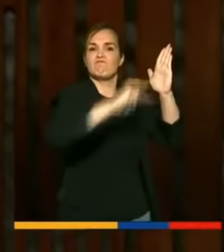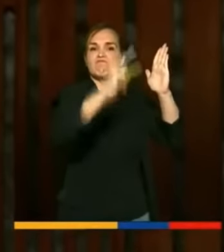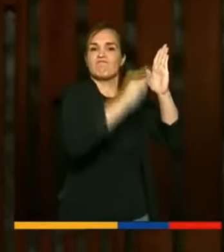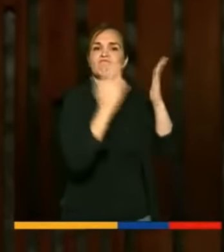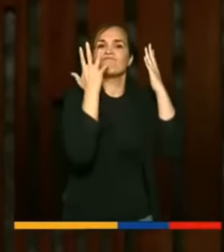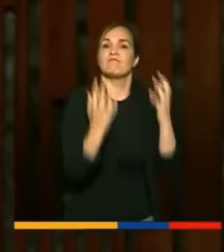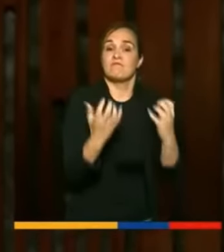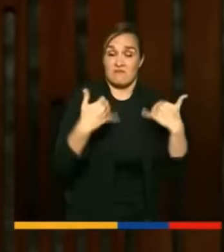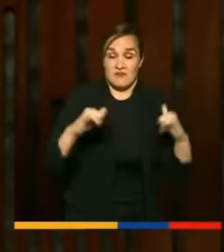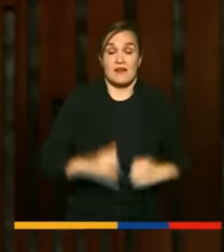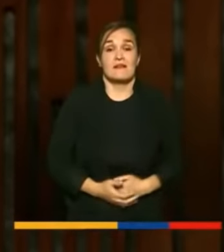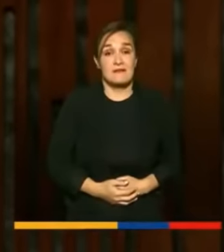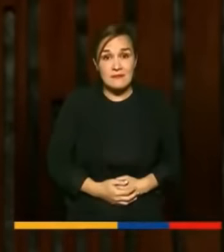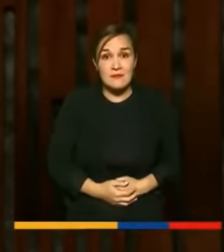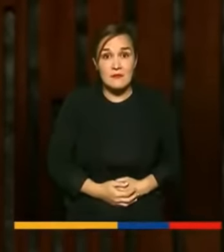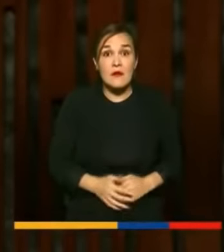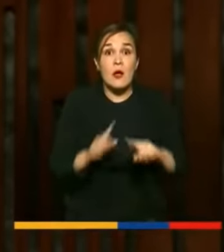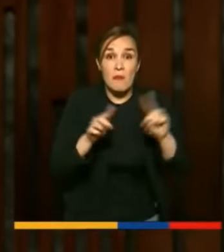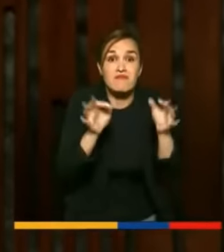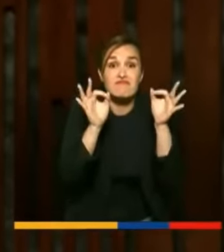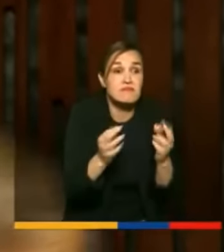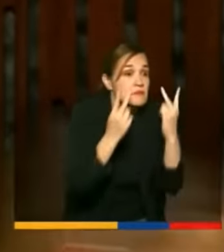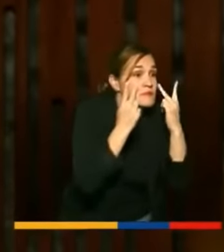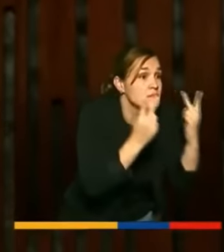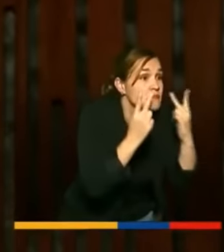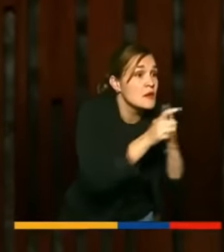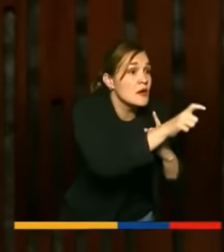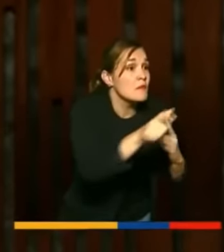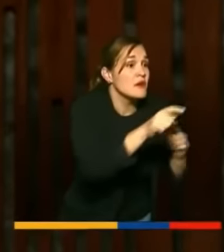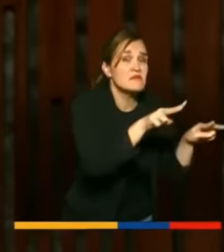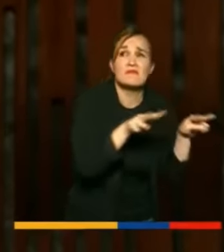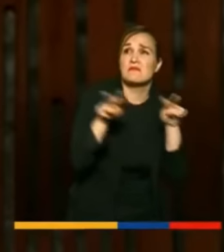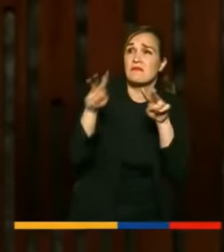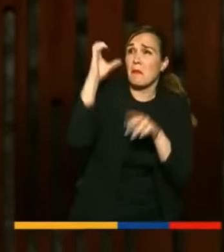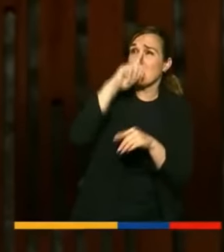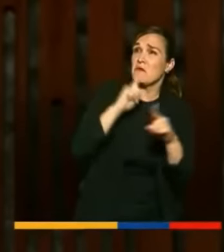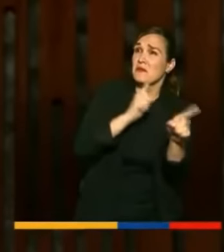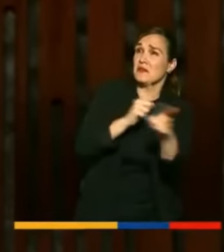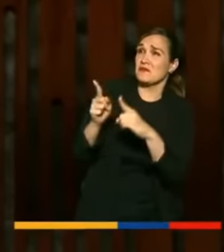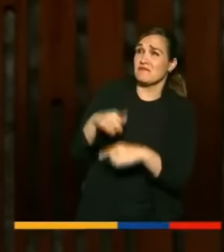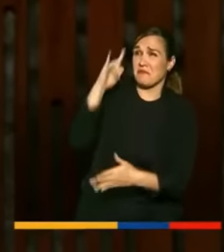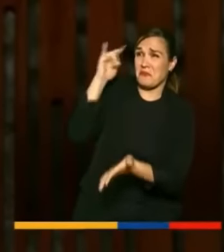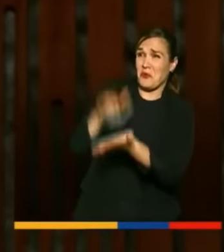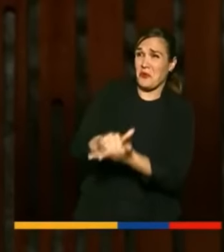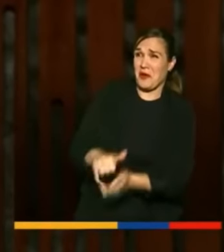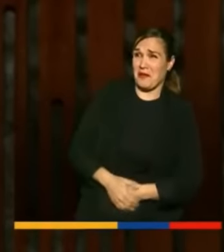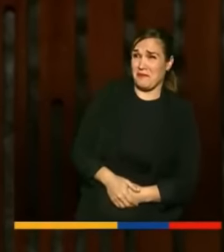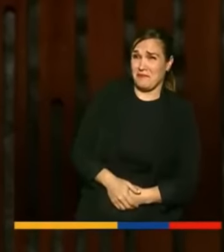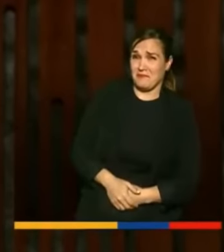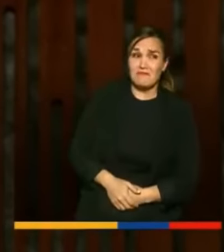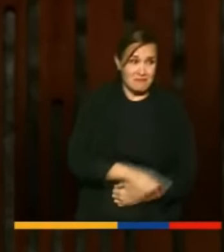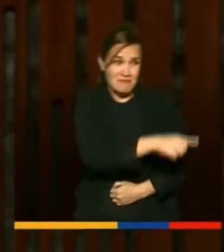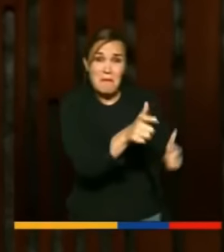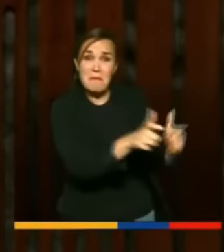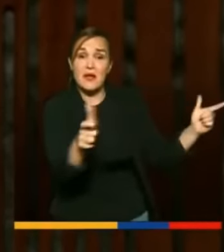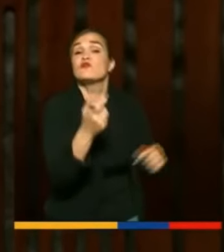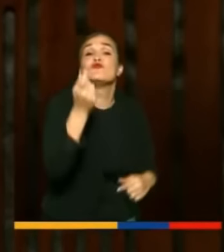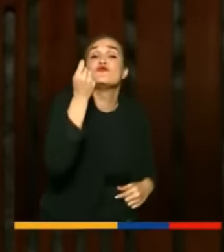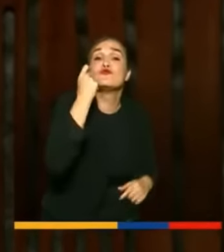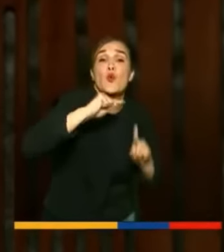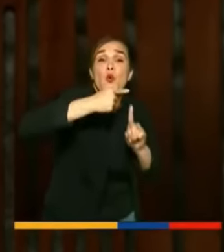cierto es que cada vez son menos los colombianos que creen en sus discursos. Hace un mes, un joven músico en la comuna de Aranjuez, en